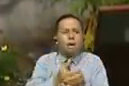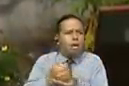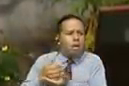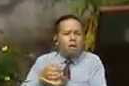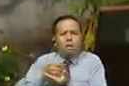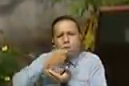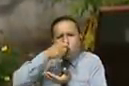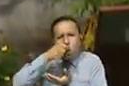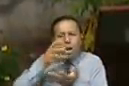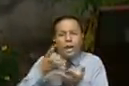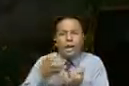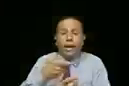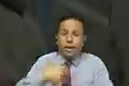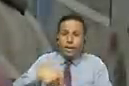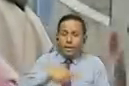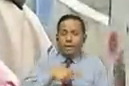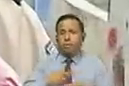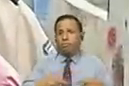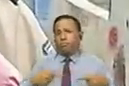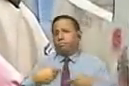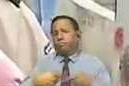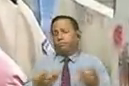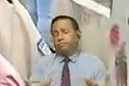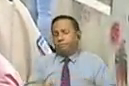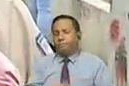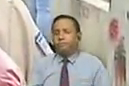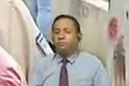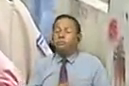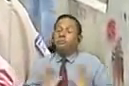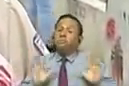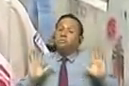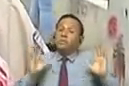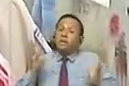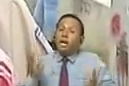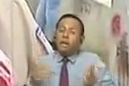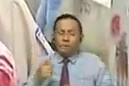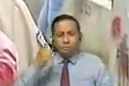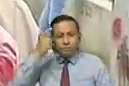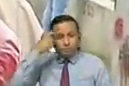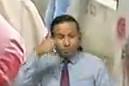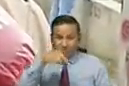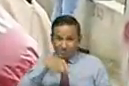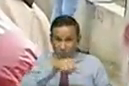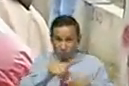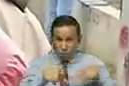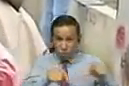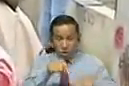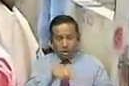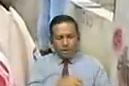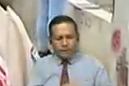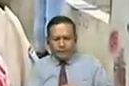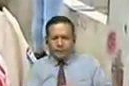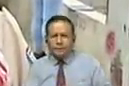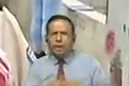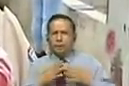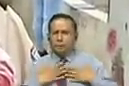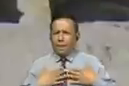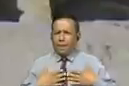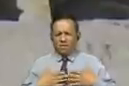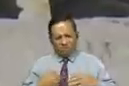aquella sustancia. Se presume que la pelea había sido en este lugar donde se encontraba. En el pecho presentaba la